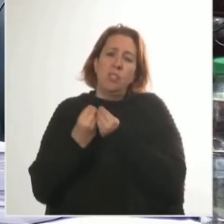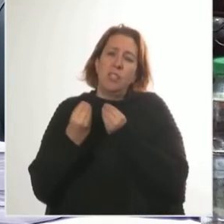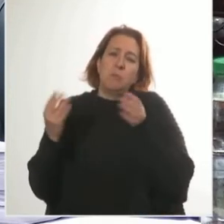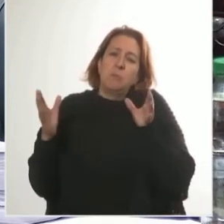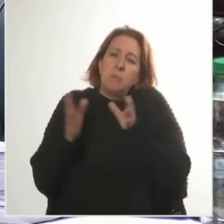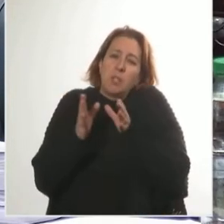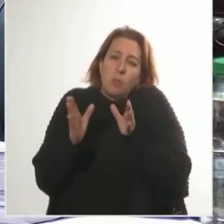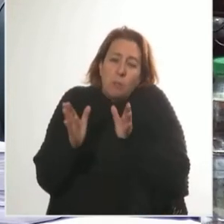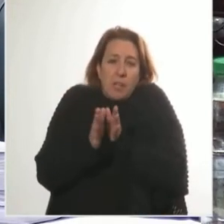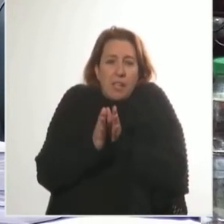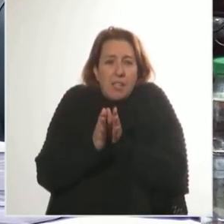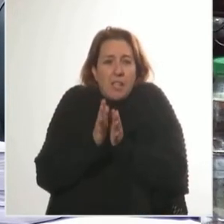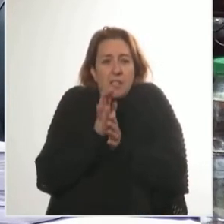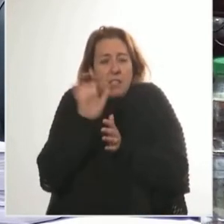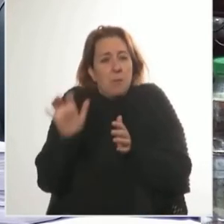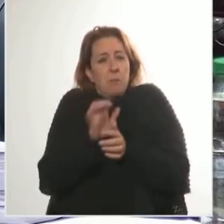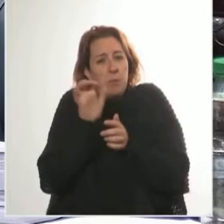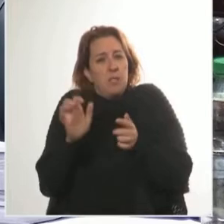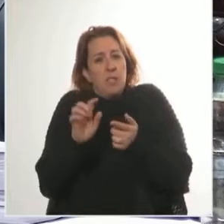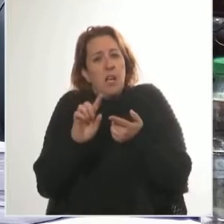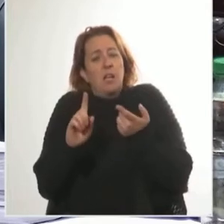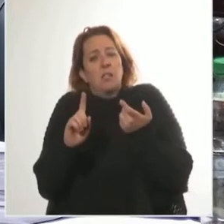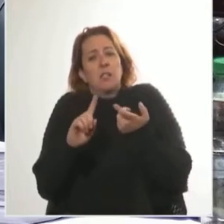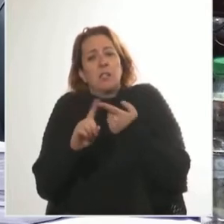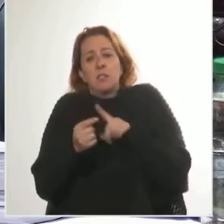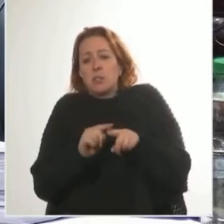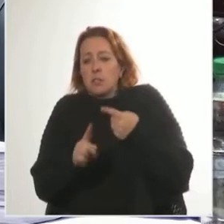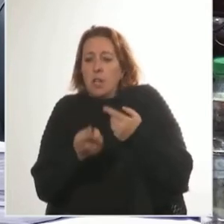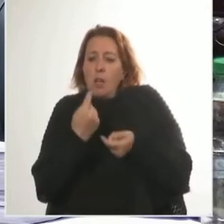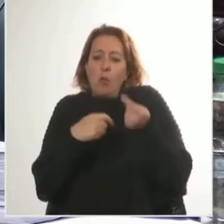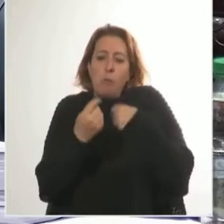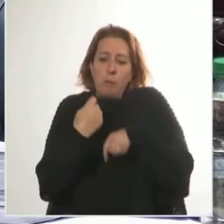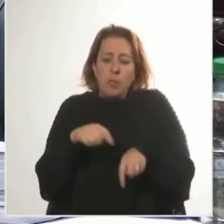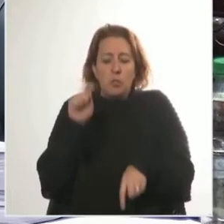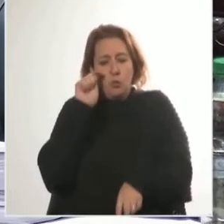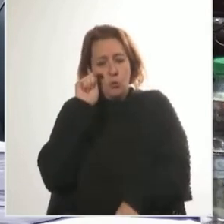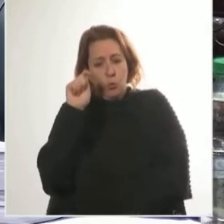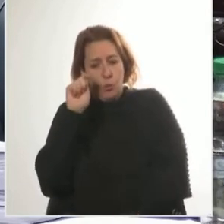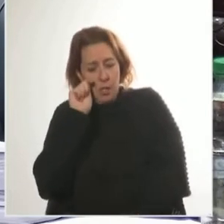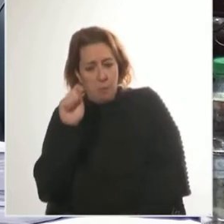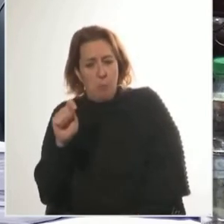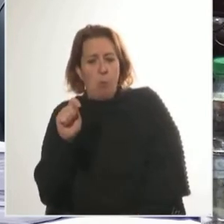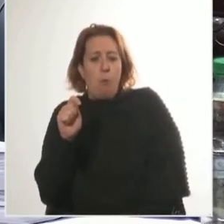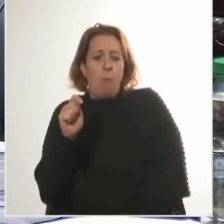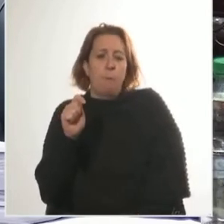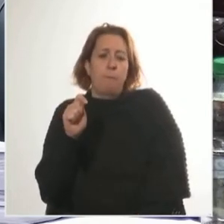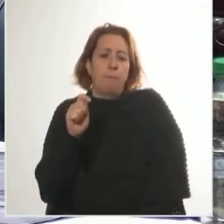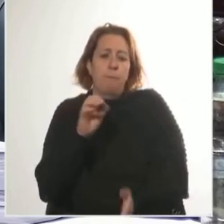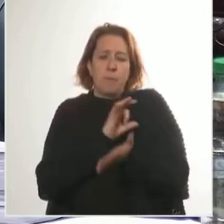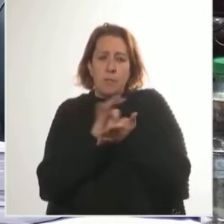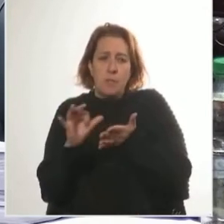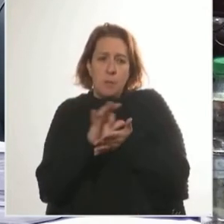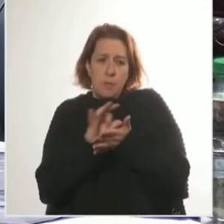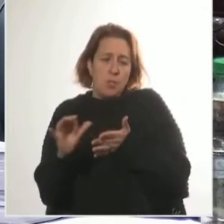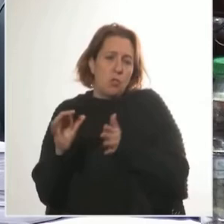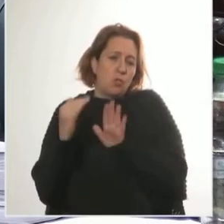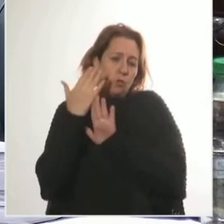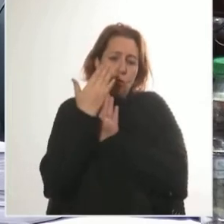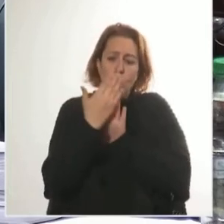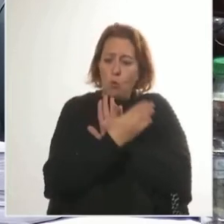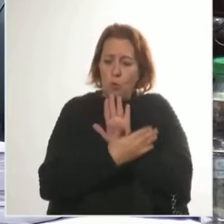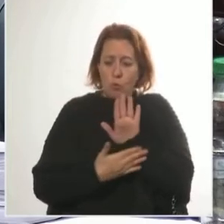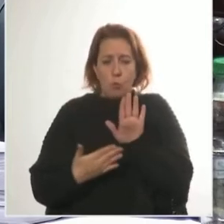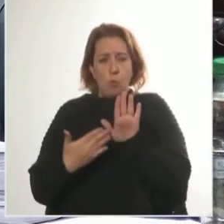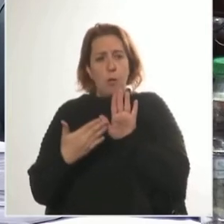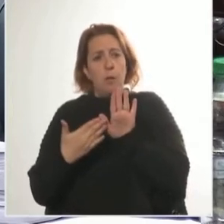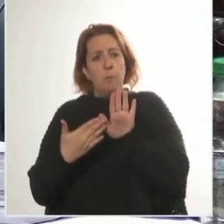empresas asociadas al comercio, asociadas al turismo, asociadas a los servicios en todo el territorio del